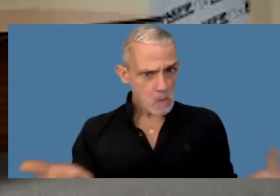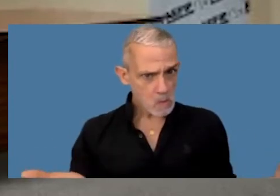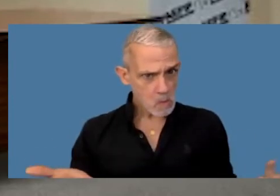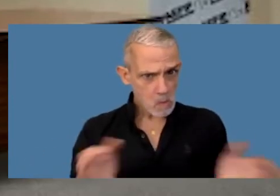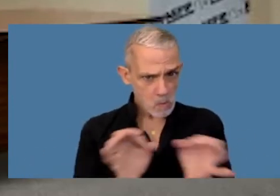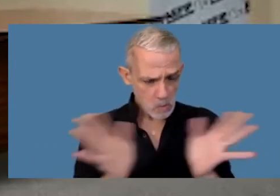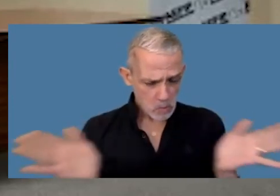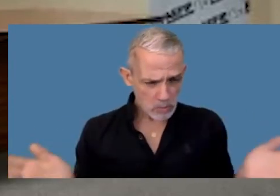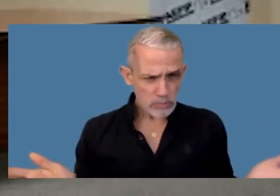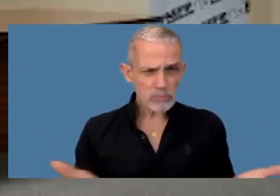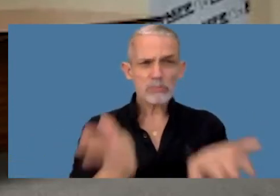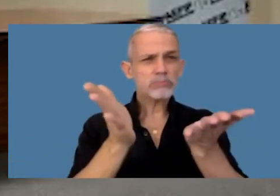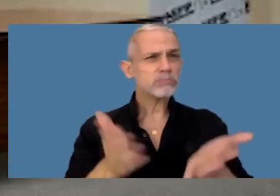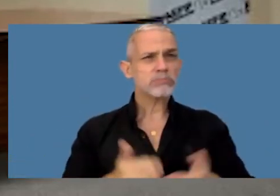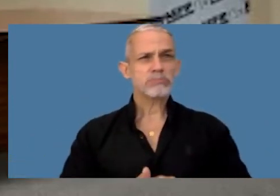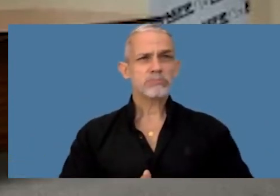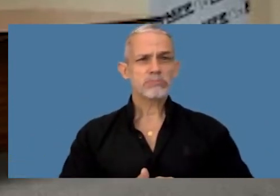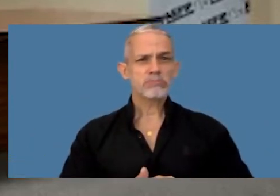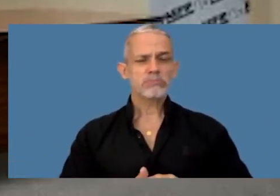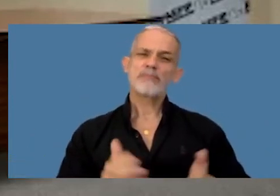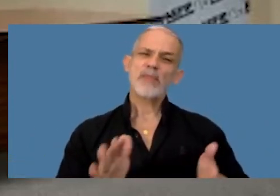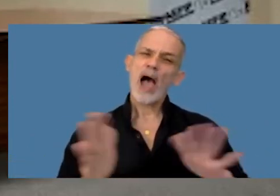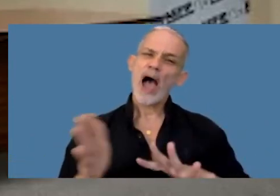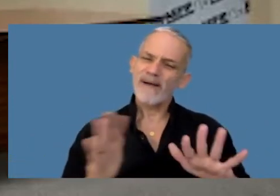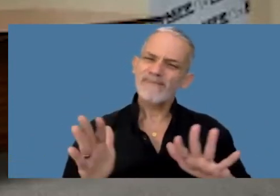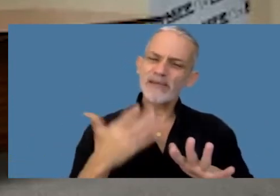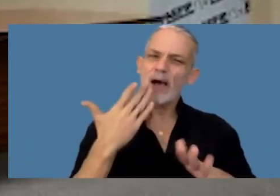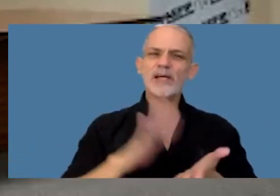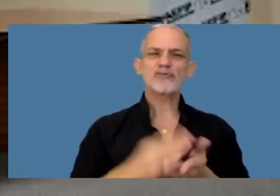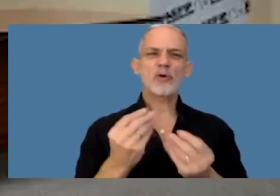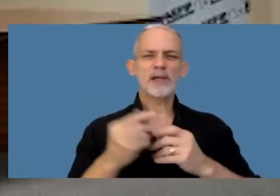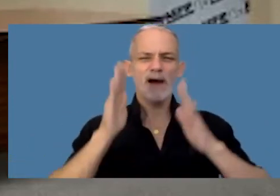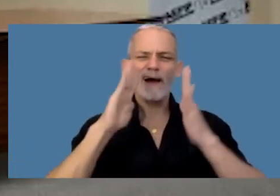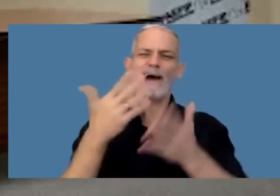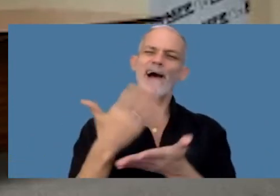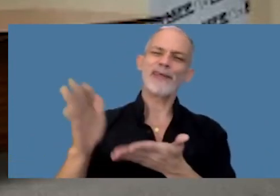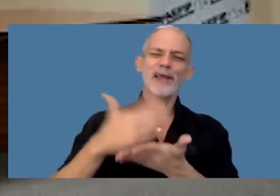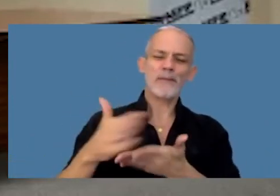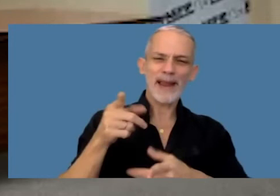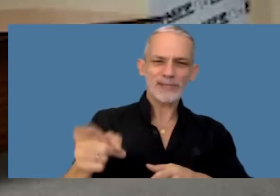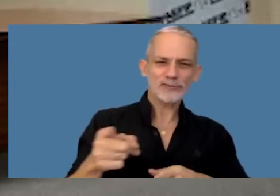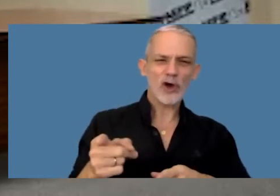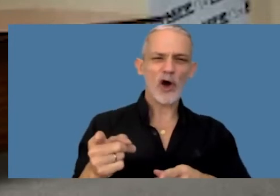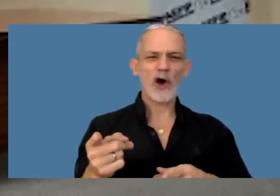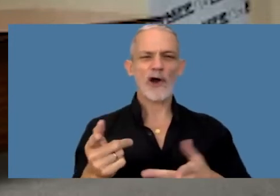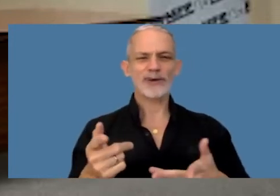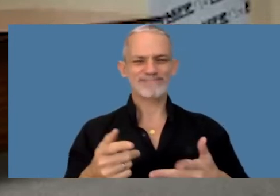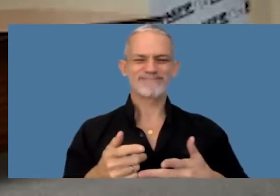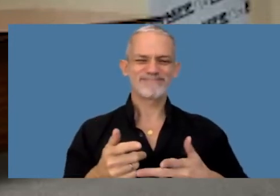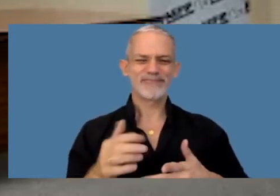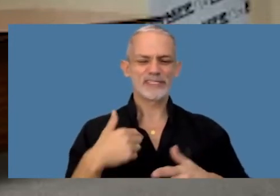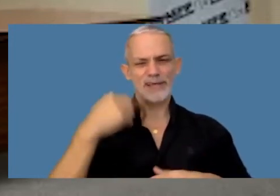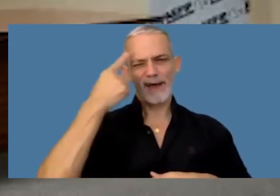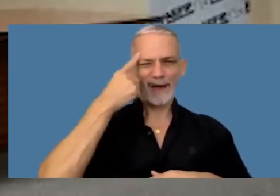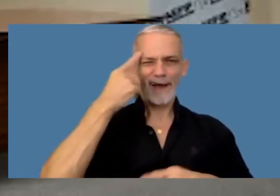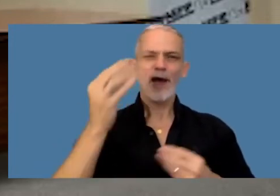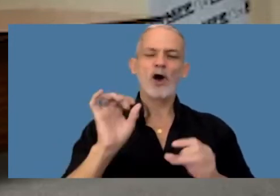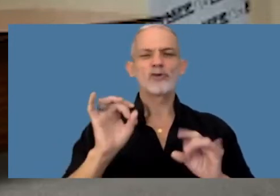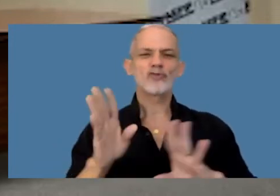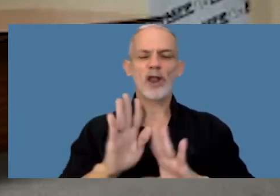Y esto es lo que a veces cuando uno habla de trato discriminatorio y todo esto, uno se queda con las cuestiones por ahí